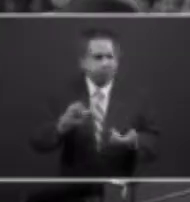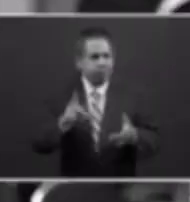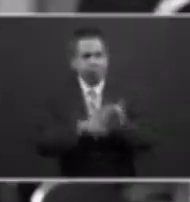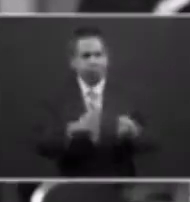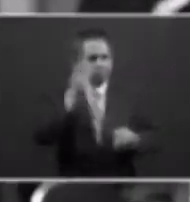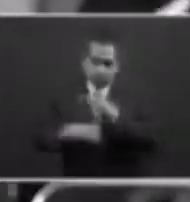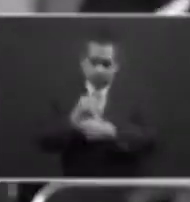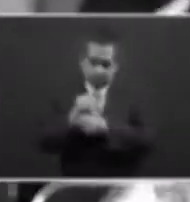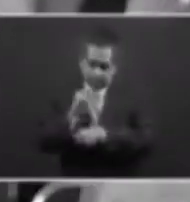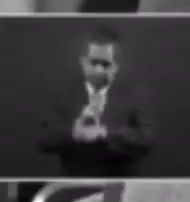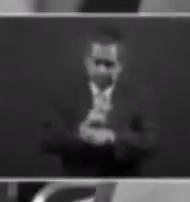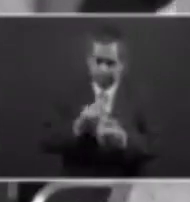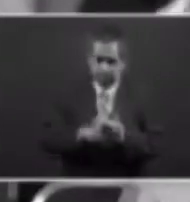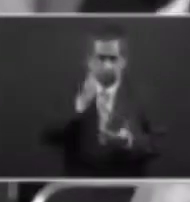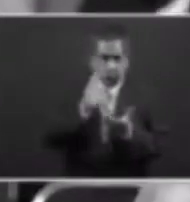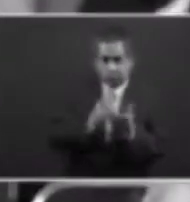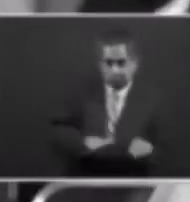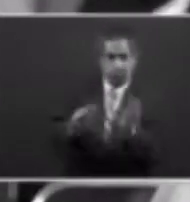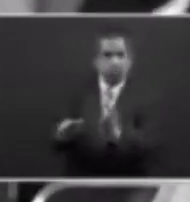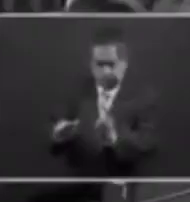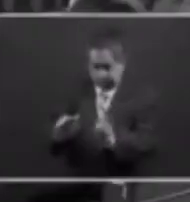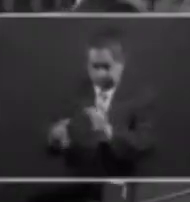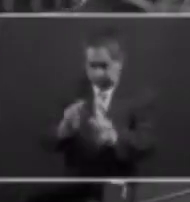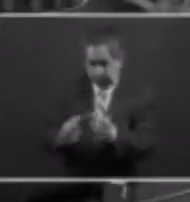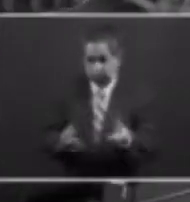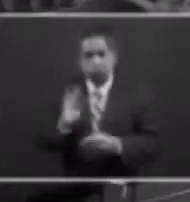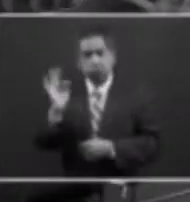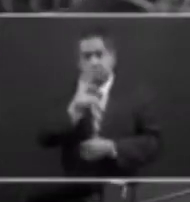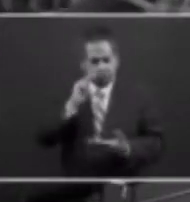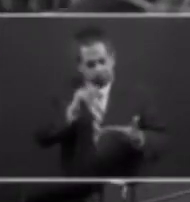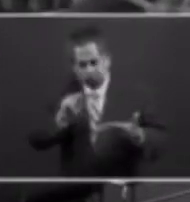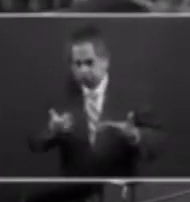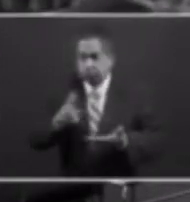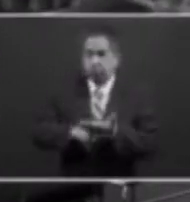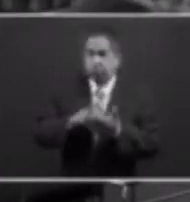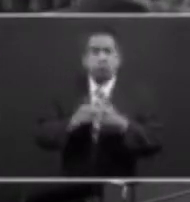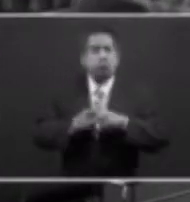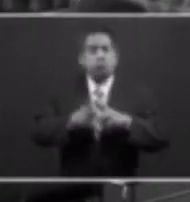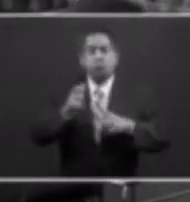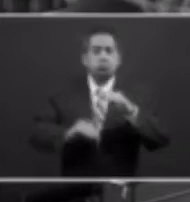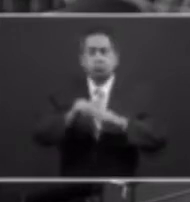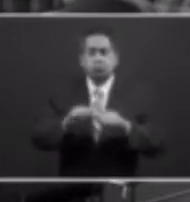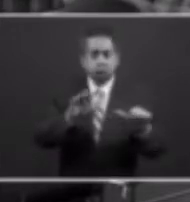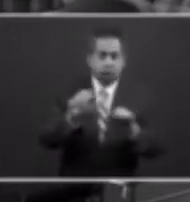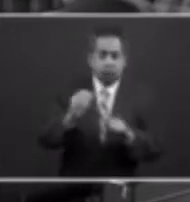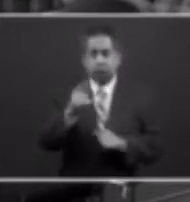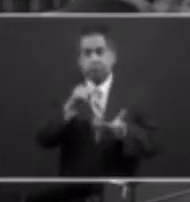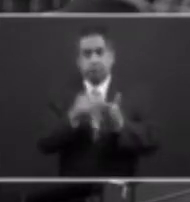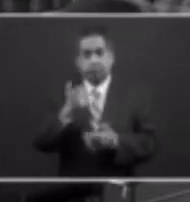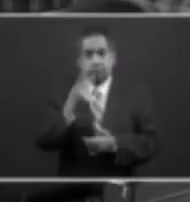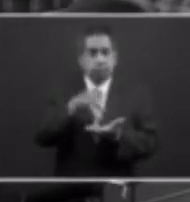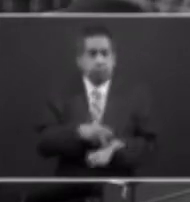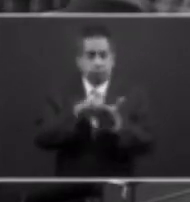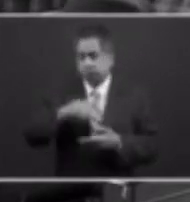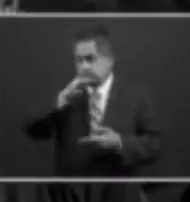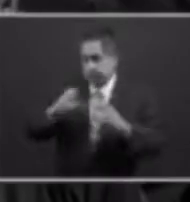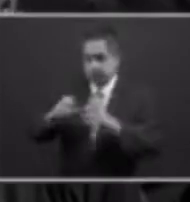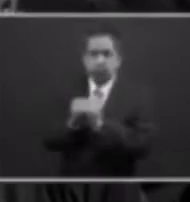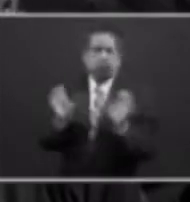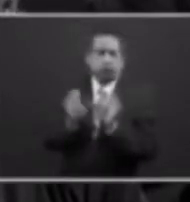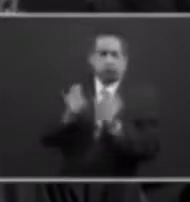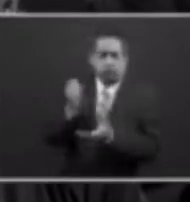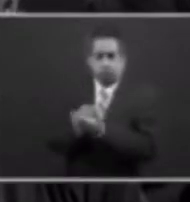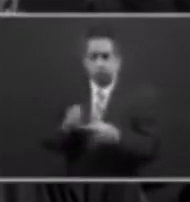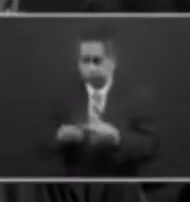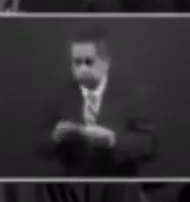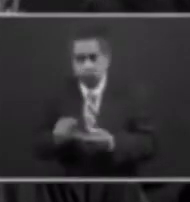las listas de las asambleas. Aquí están las pruebas. Porque si nosotros vemos los precios, los rangos de precios son entre 600 y 1,000 pesos por kilo de maíz mejorado certificado. Y